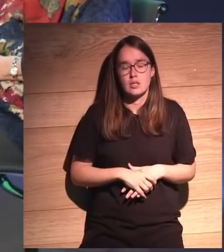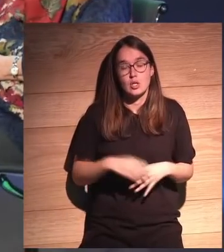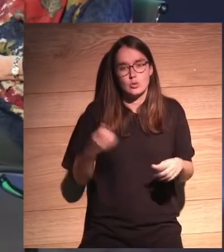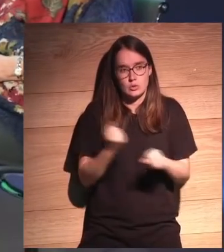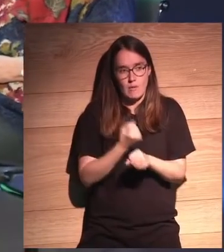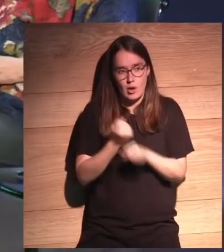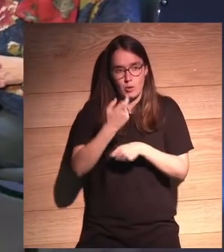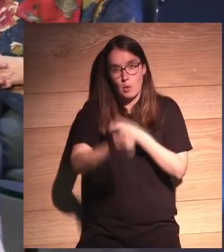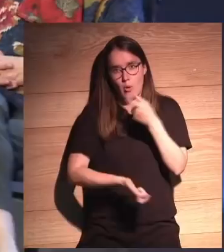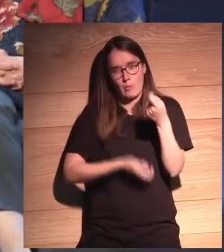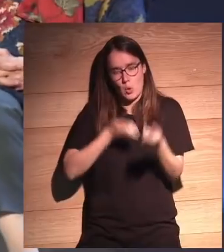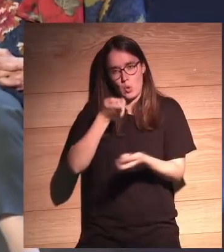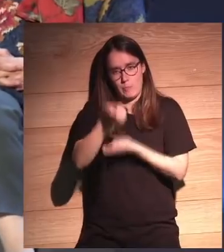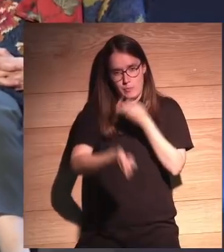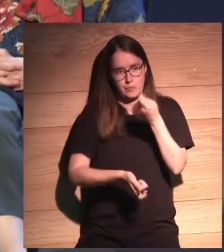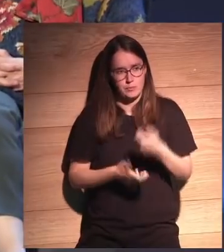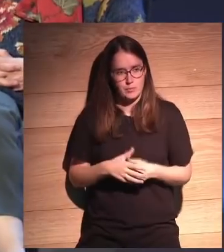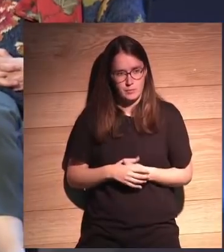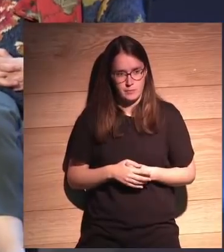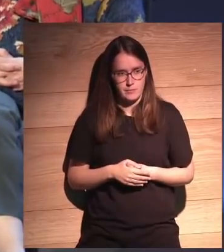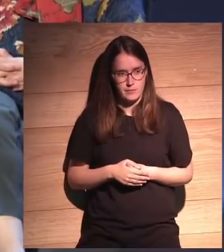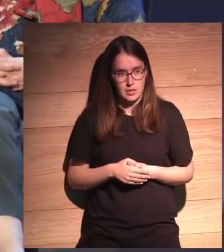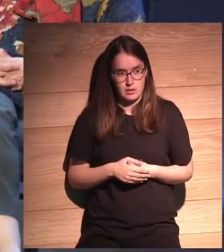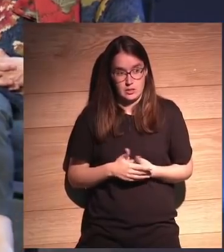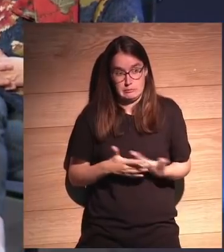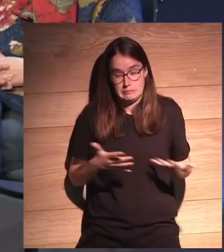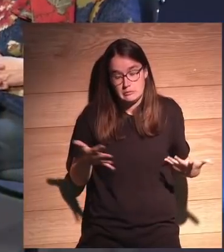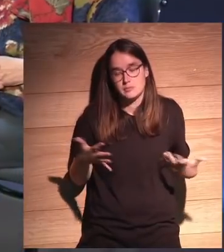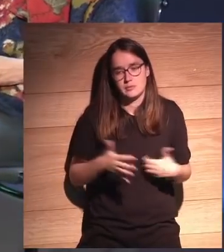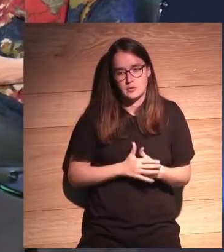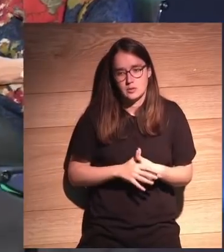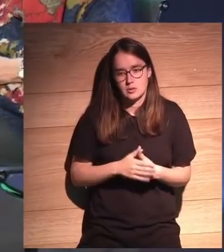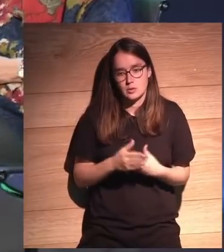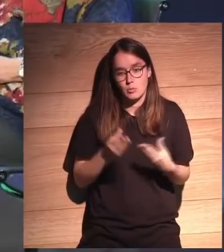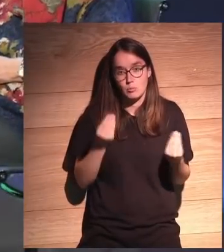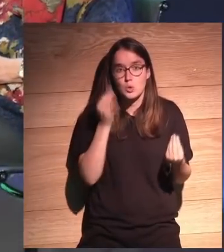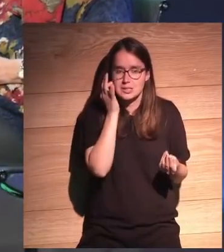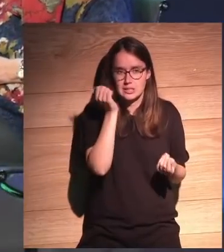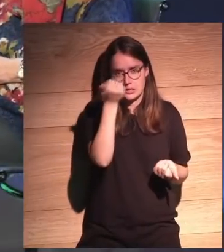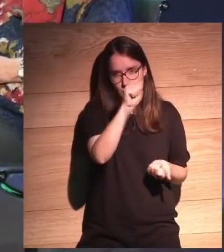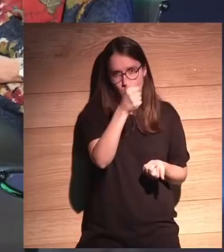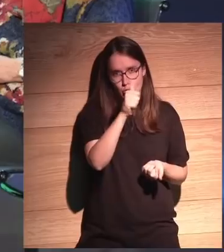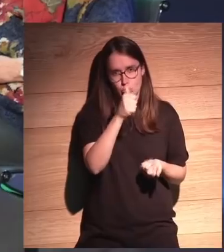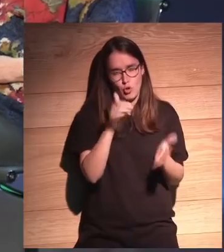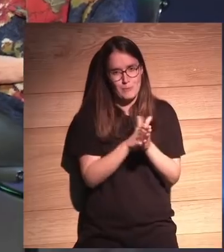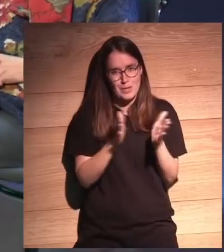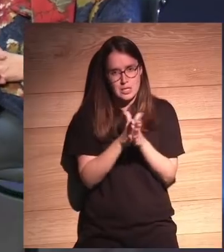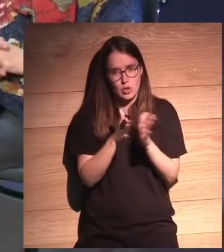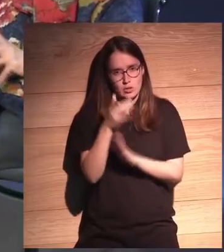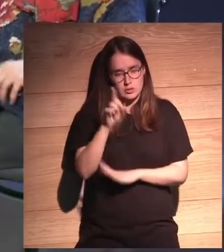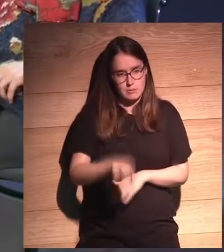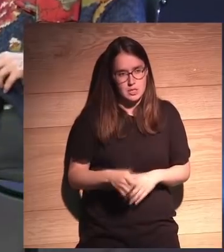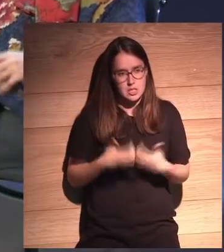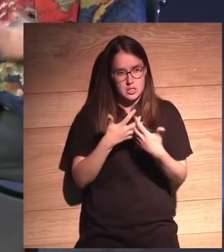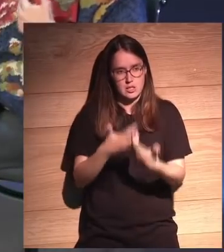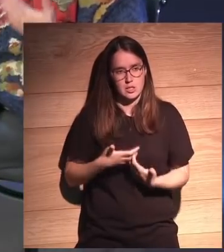trabajo que se va haciendo poco a poco, ¿no? Estamos muchas y muchos compañeros también de camino